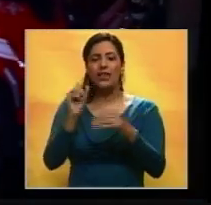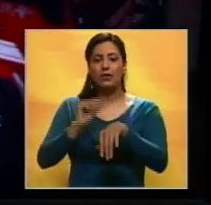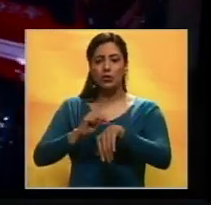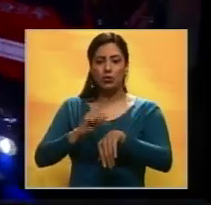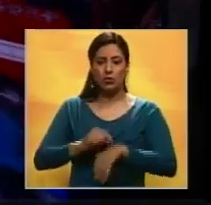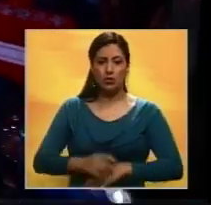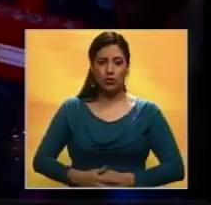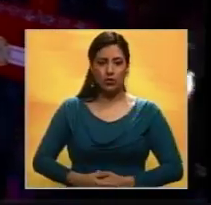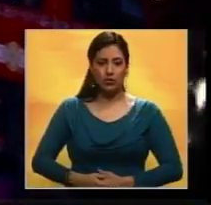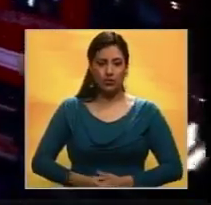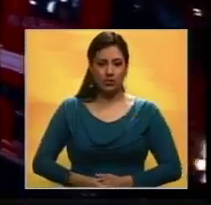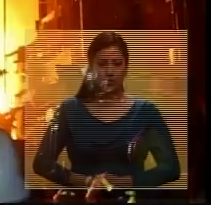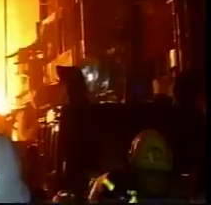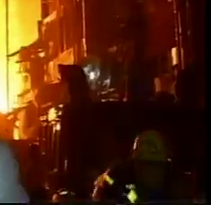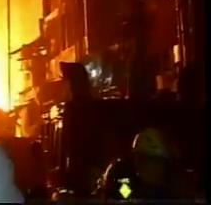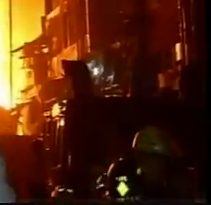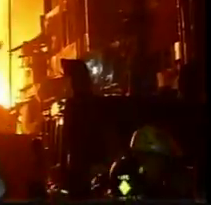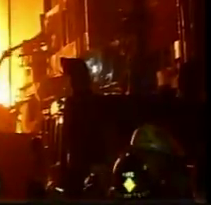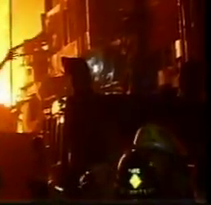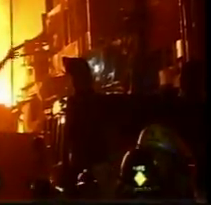breve.